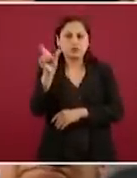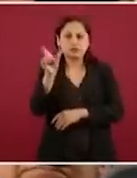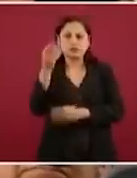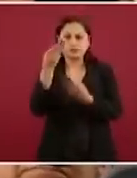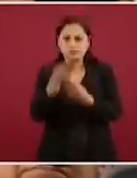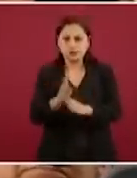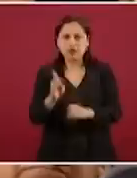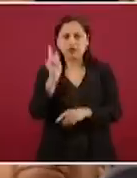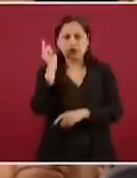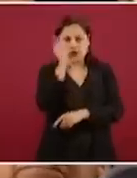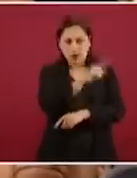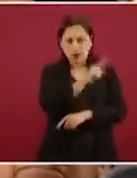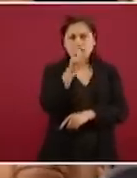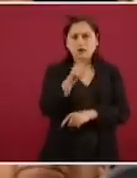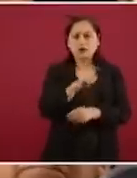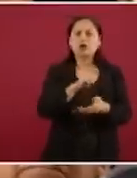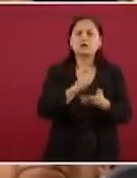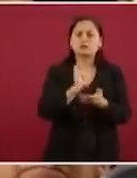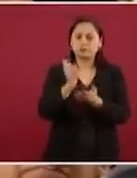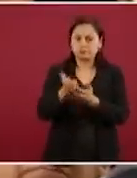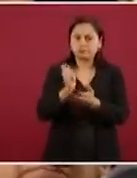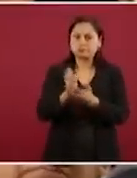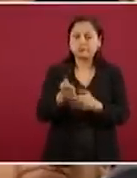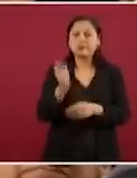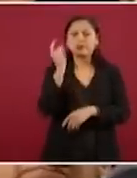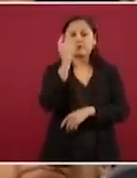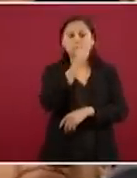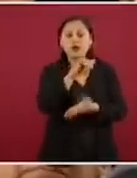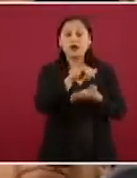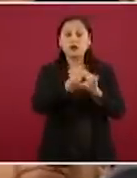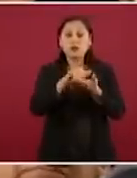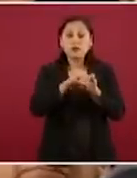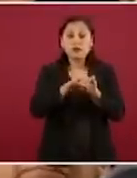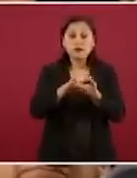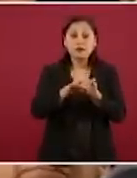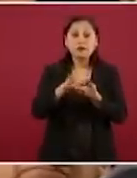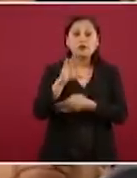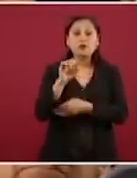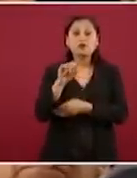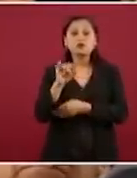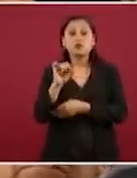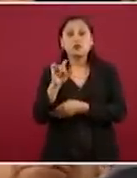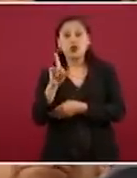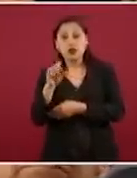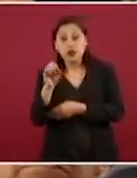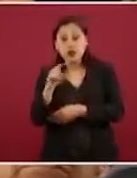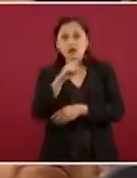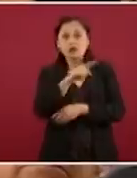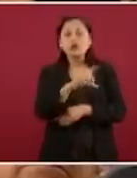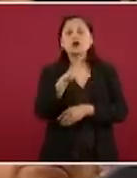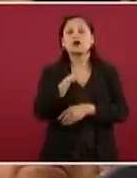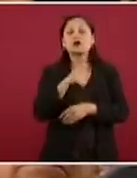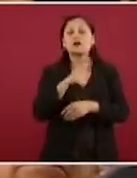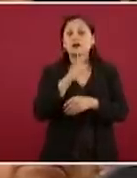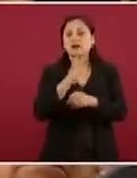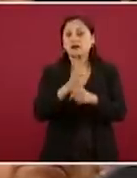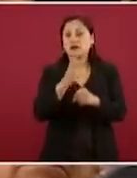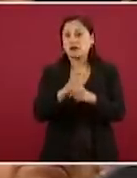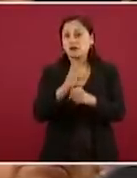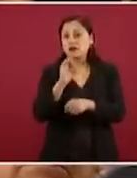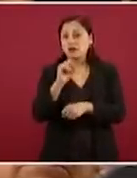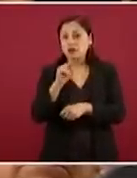Los consulados o en el consulado de Nueva York hay un cónsul, un vicecónsul y un cónsul de comunidades.